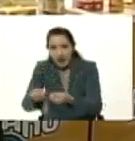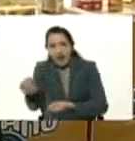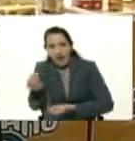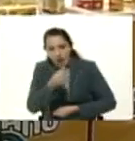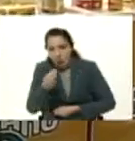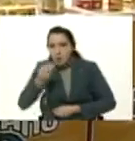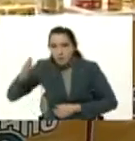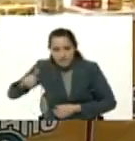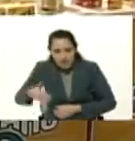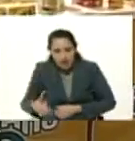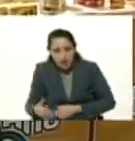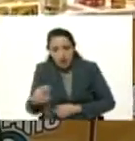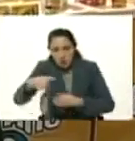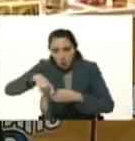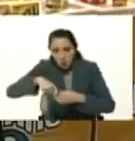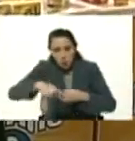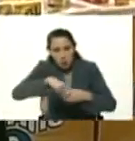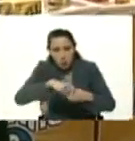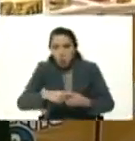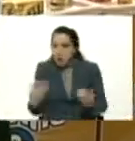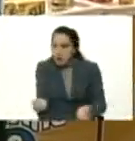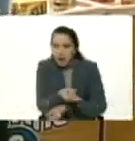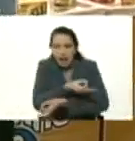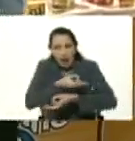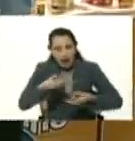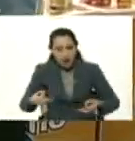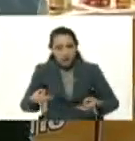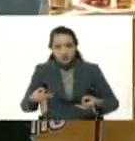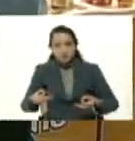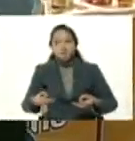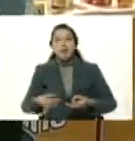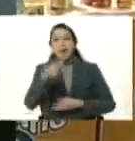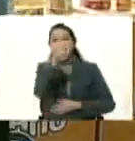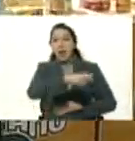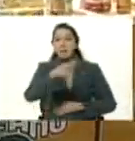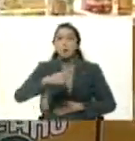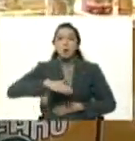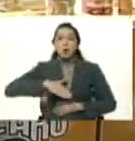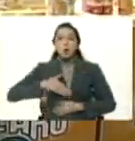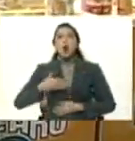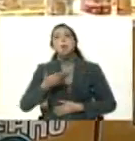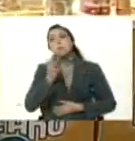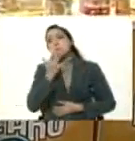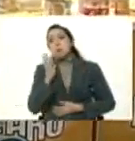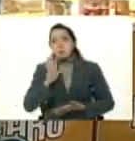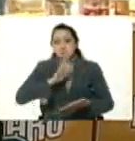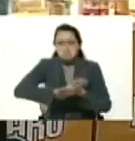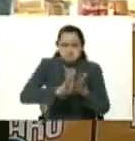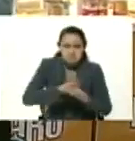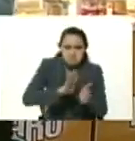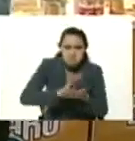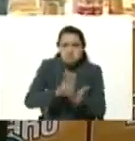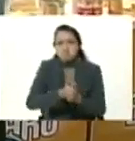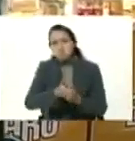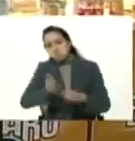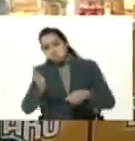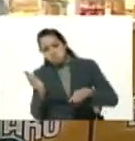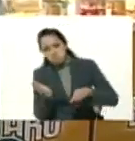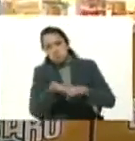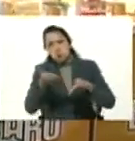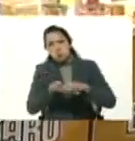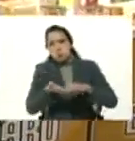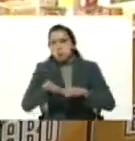mar, de calidad, y la gente puede hacer su arepita con su